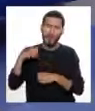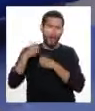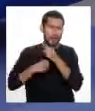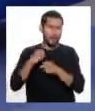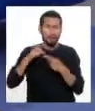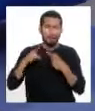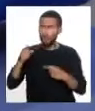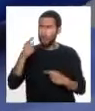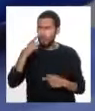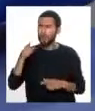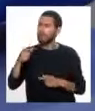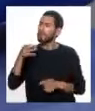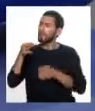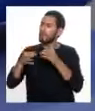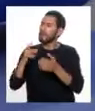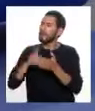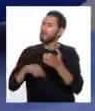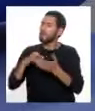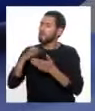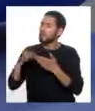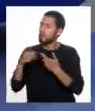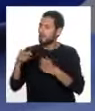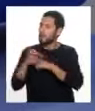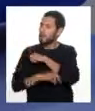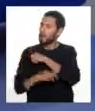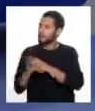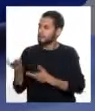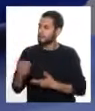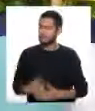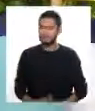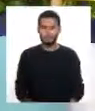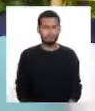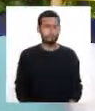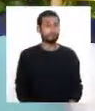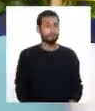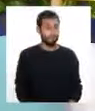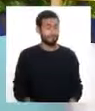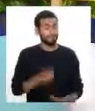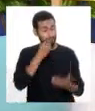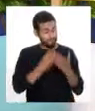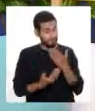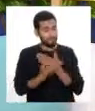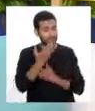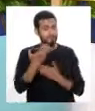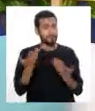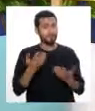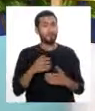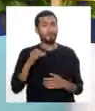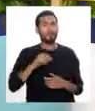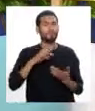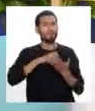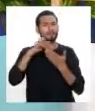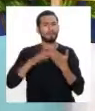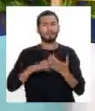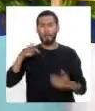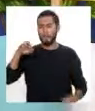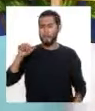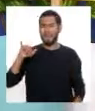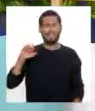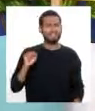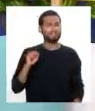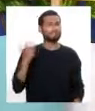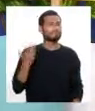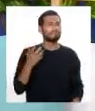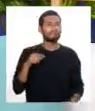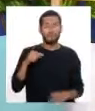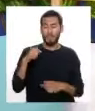que empieces explicándonos de qué va el Programa País. ¿Qué tal? Muy buenos días, Fátima. En realidad, el Programa País, como